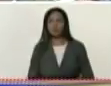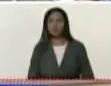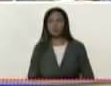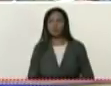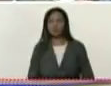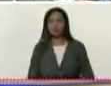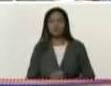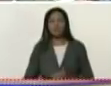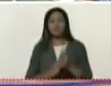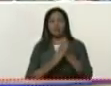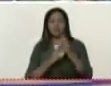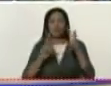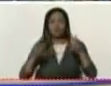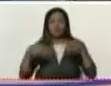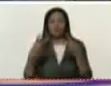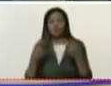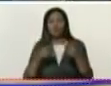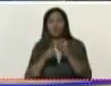el liderazgo renovado